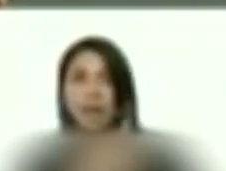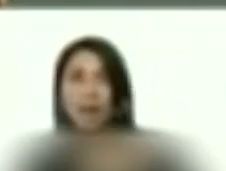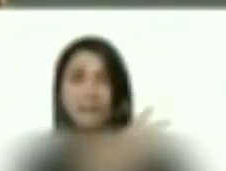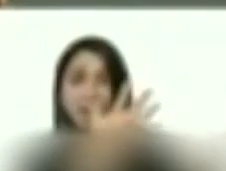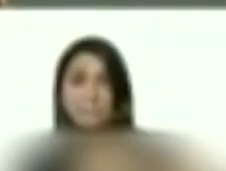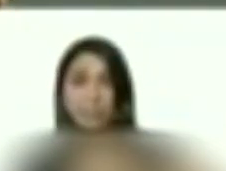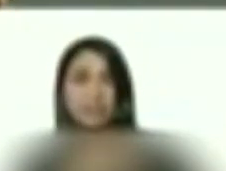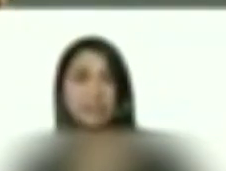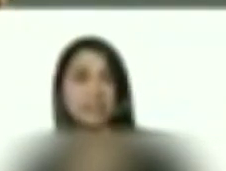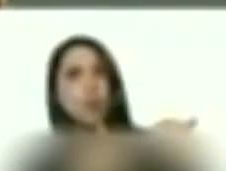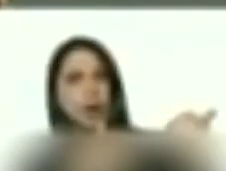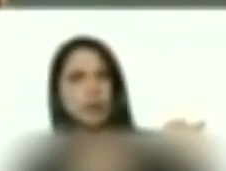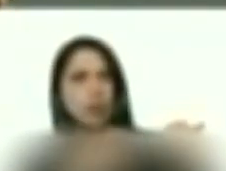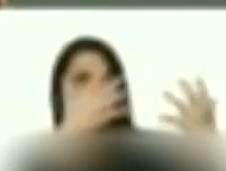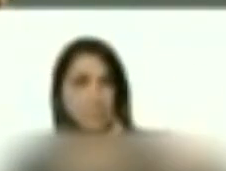empresa Silver Cup,